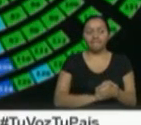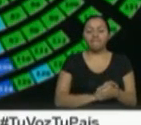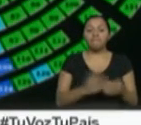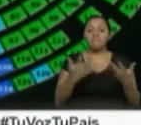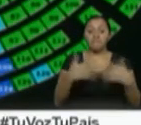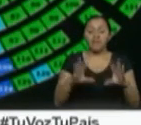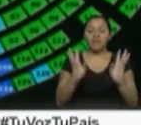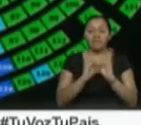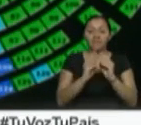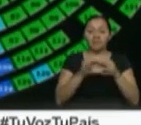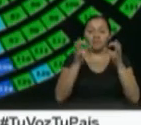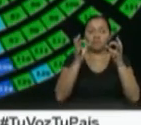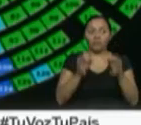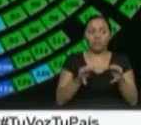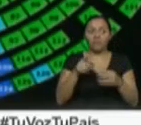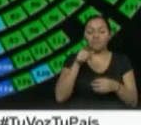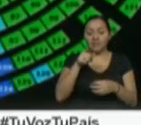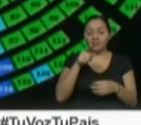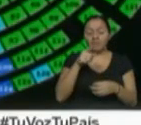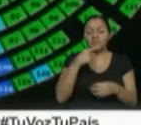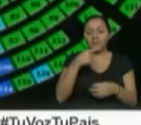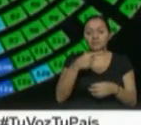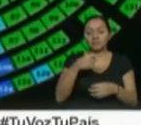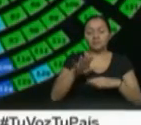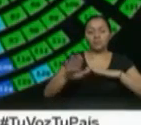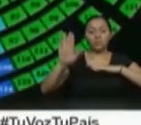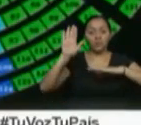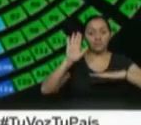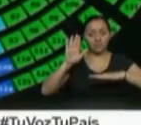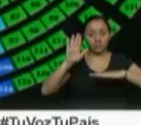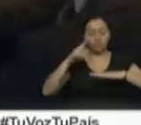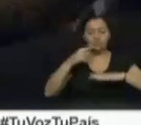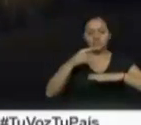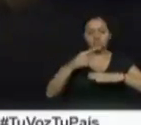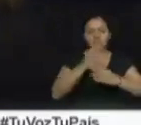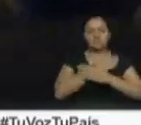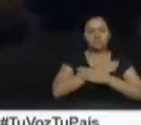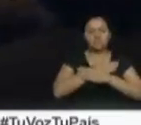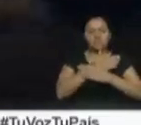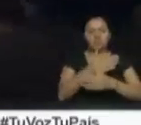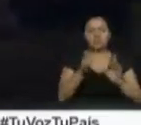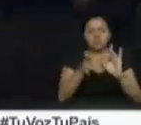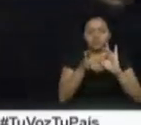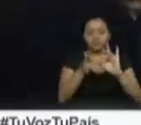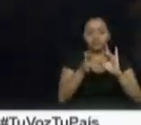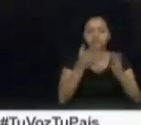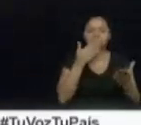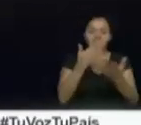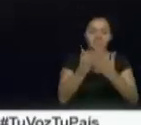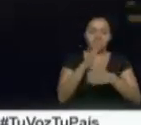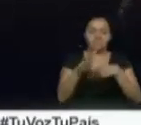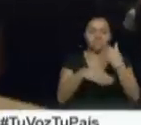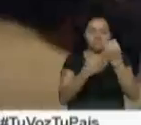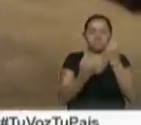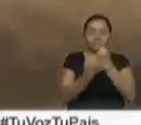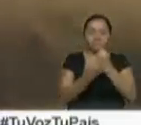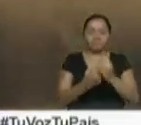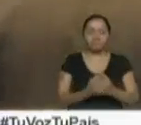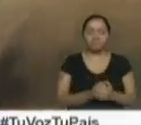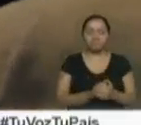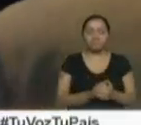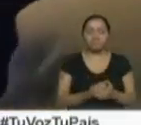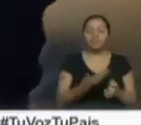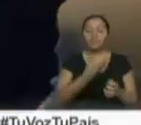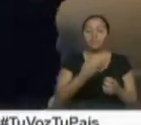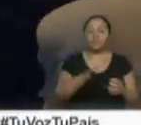acto formal, el legislador Patricio Donoso, ante la toma de juramento, saludó con sus colegas a quienes agradeció su apoyo. El